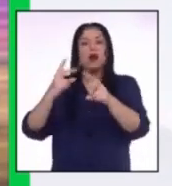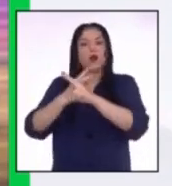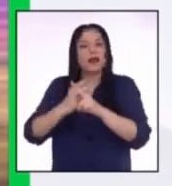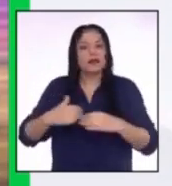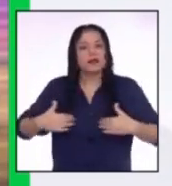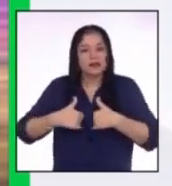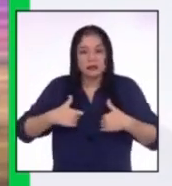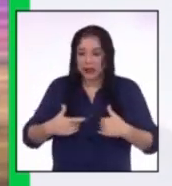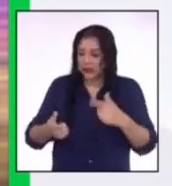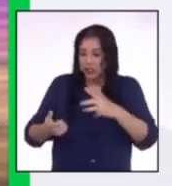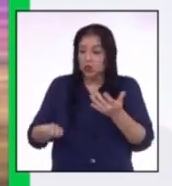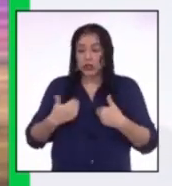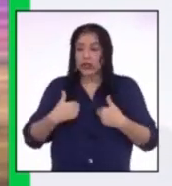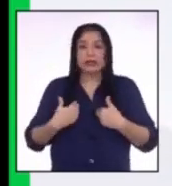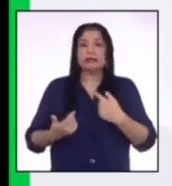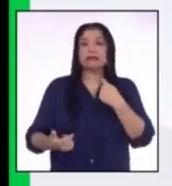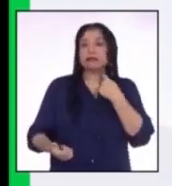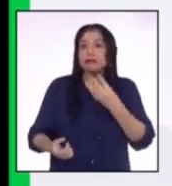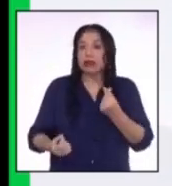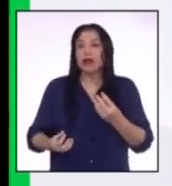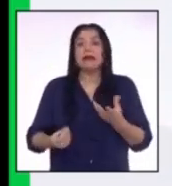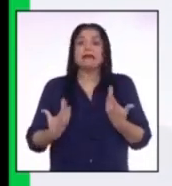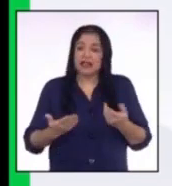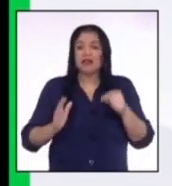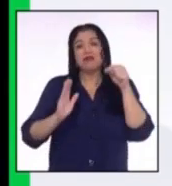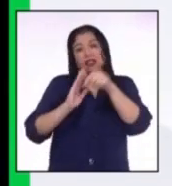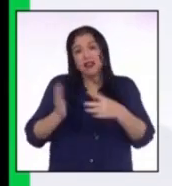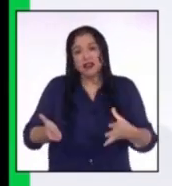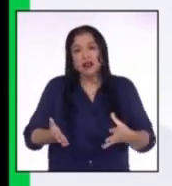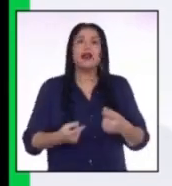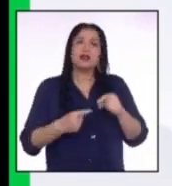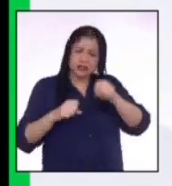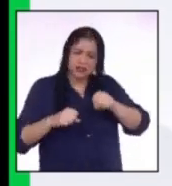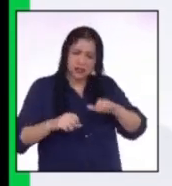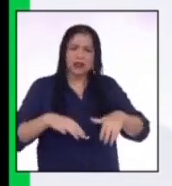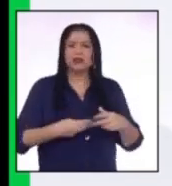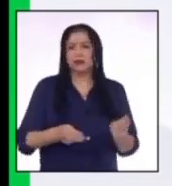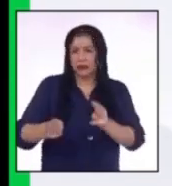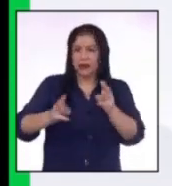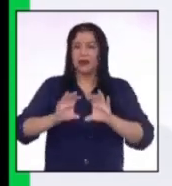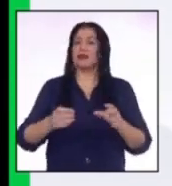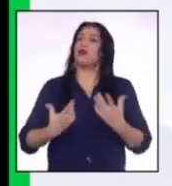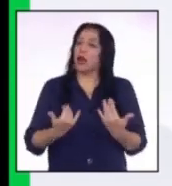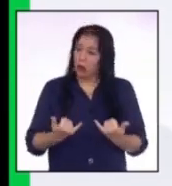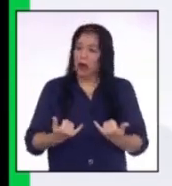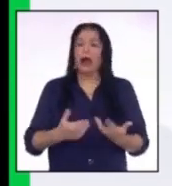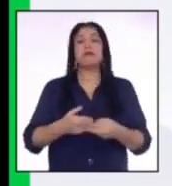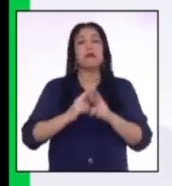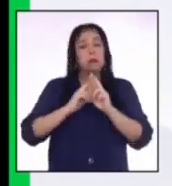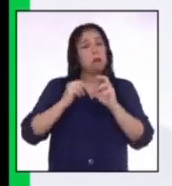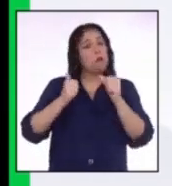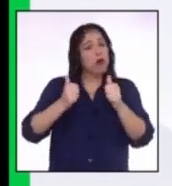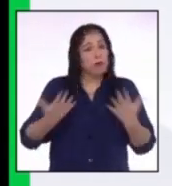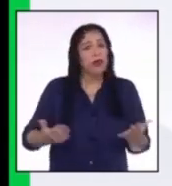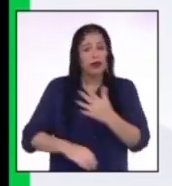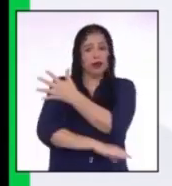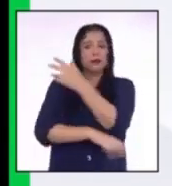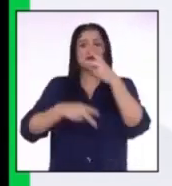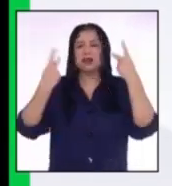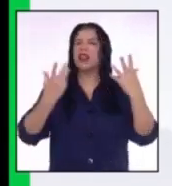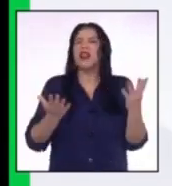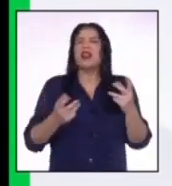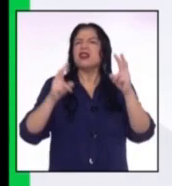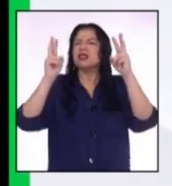de su familia eso no va a existir pero sin embargo hay una forma de hacerlo y está sano hermosos resultados en amazonía que son los planes de